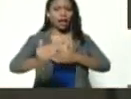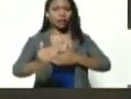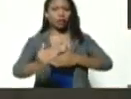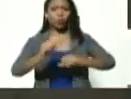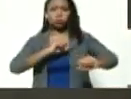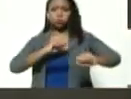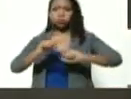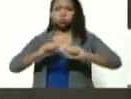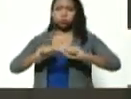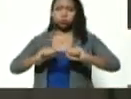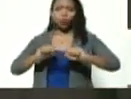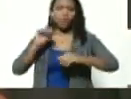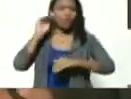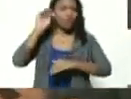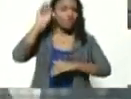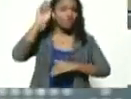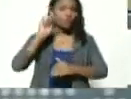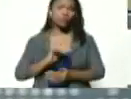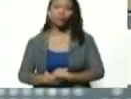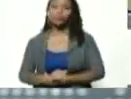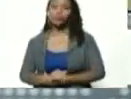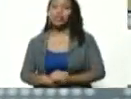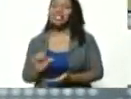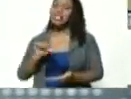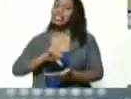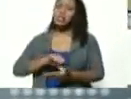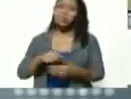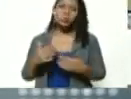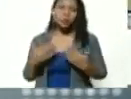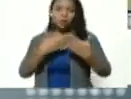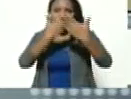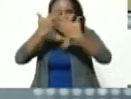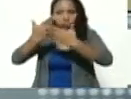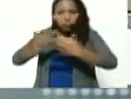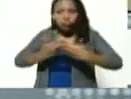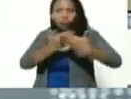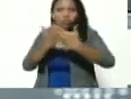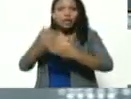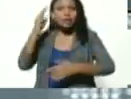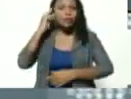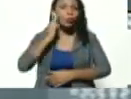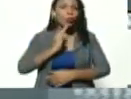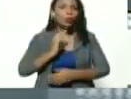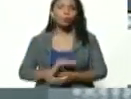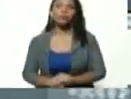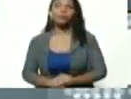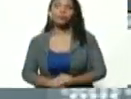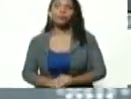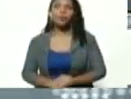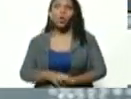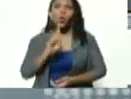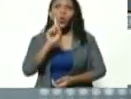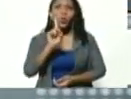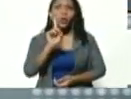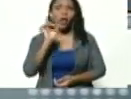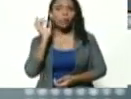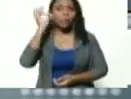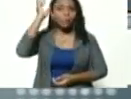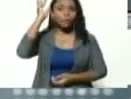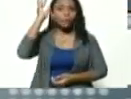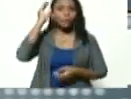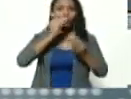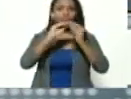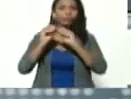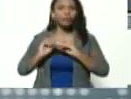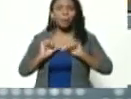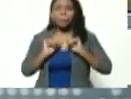accionar futuro el Centro de Estudios Simón Bolívar. Una creación reciente de